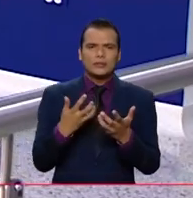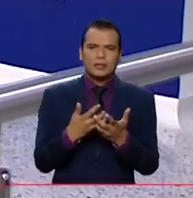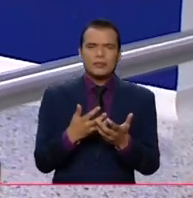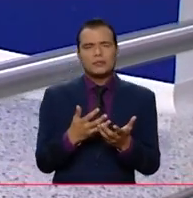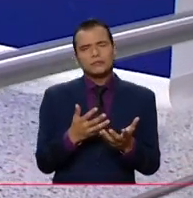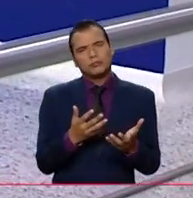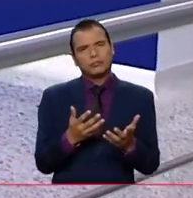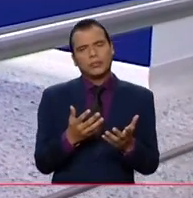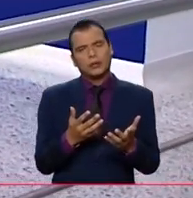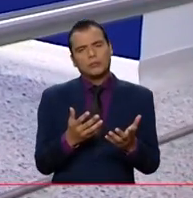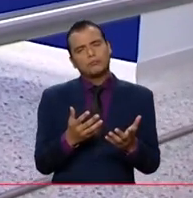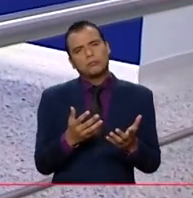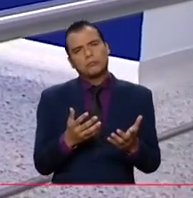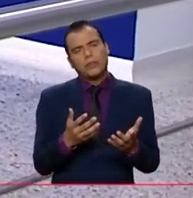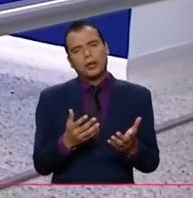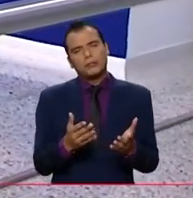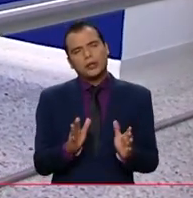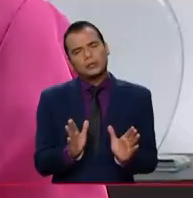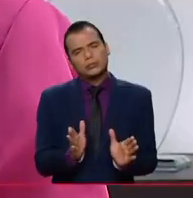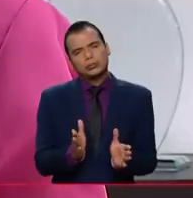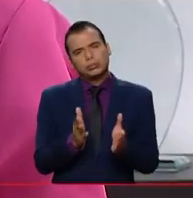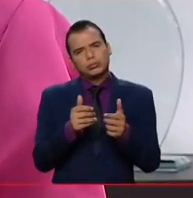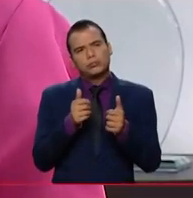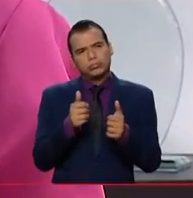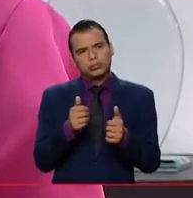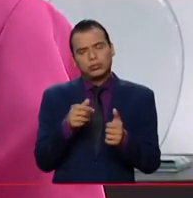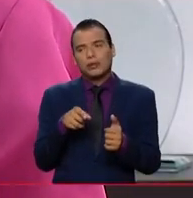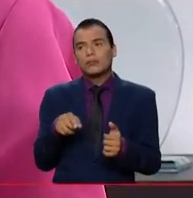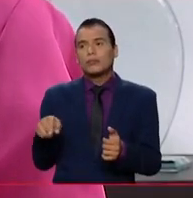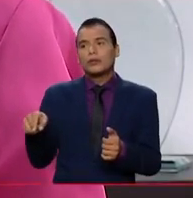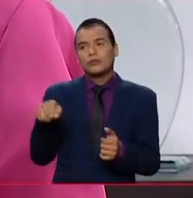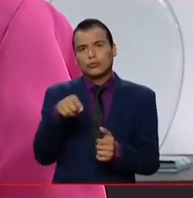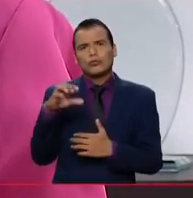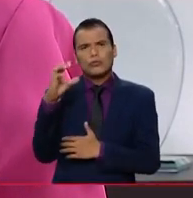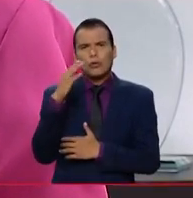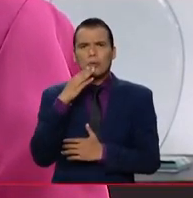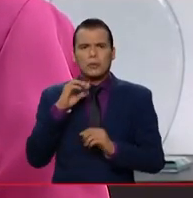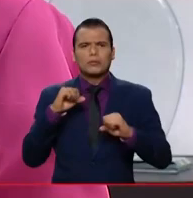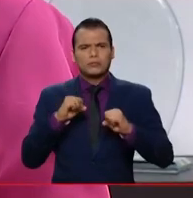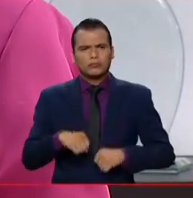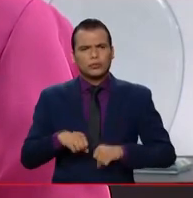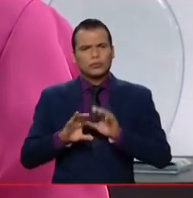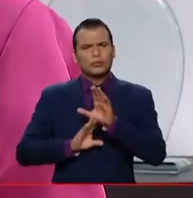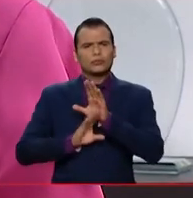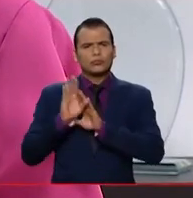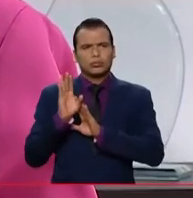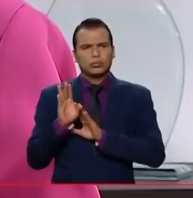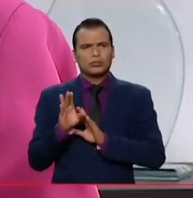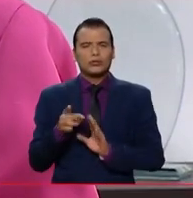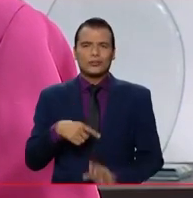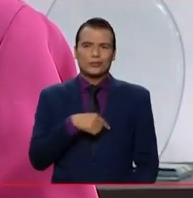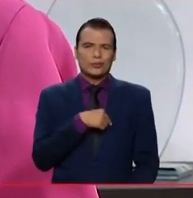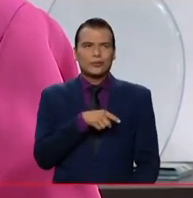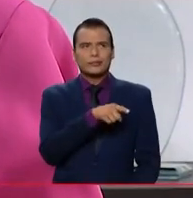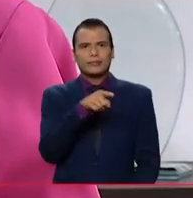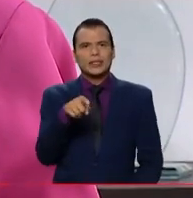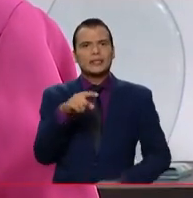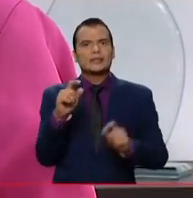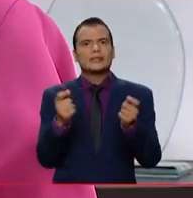fue superado. No superamos la sobrevida del 60%, en los países desarrollados la sobrevida de un cáncer